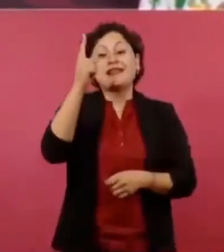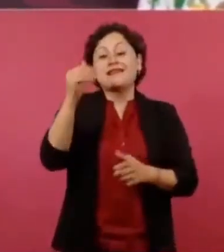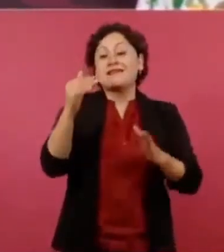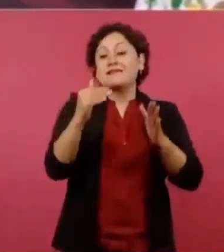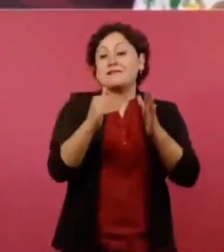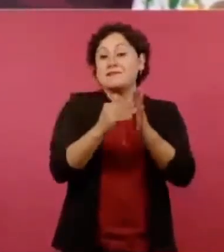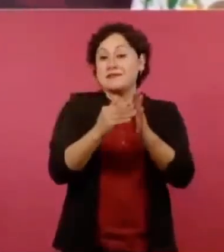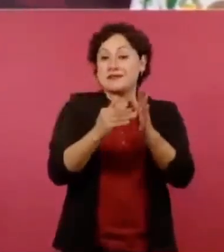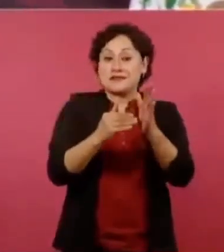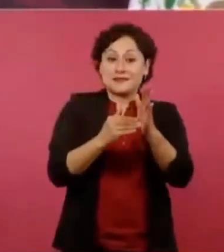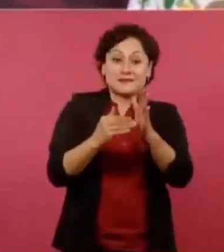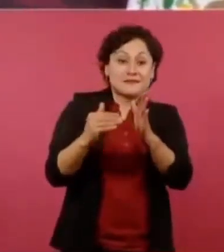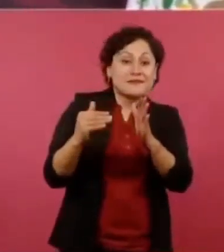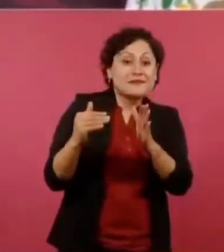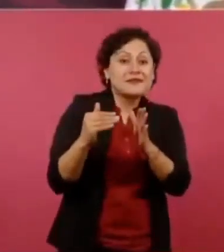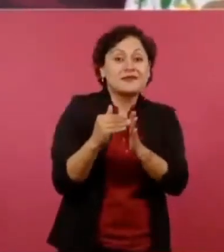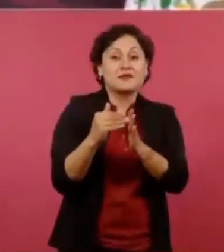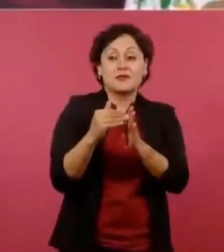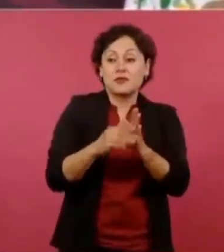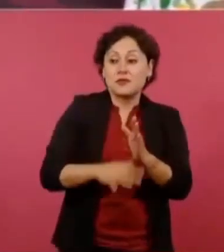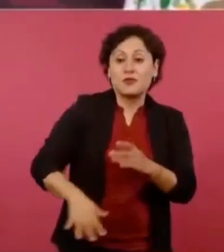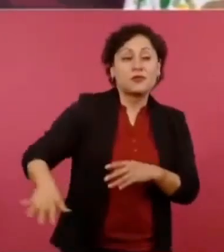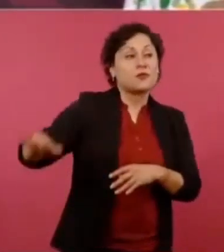de seres humanos en el mundo